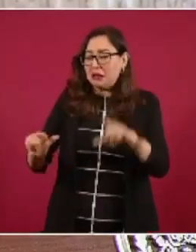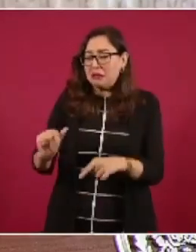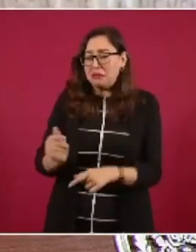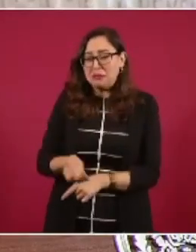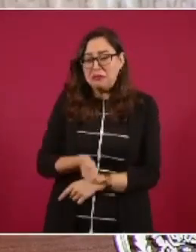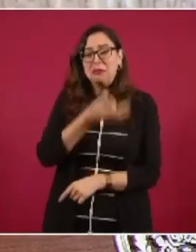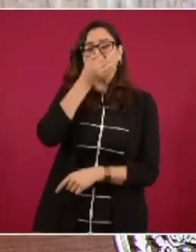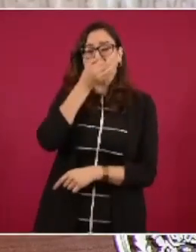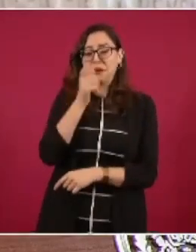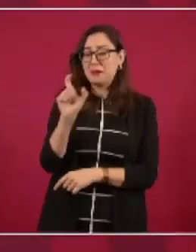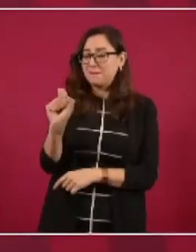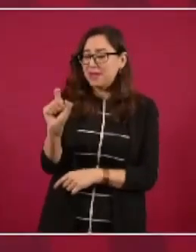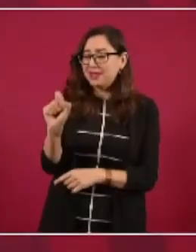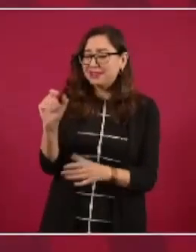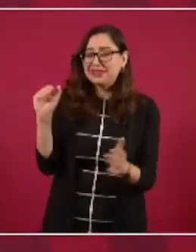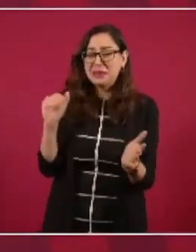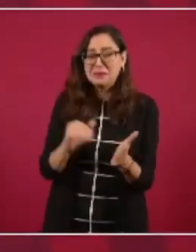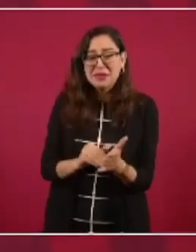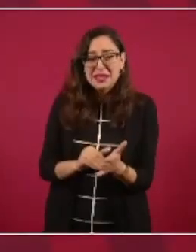La verdad,